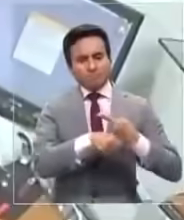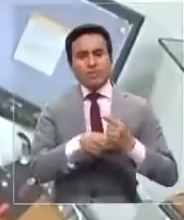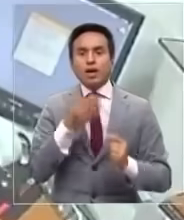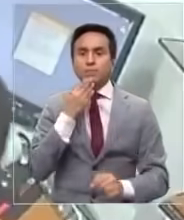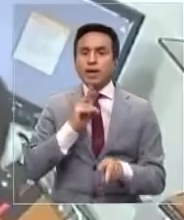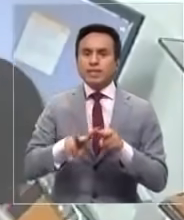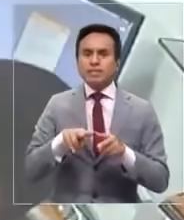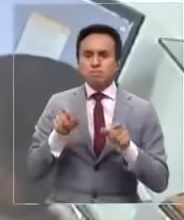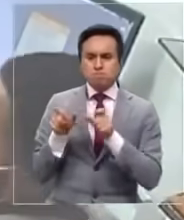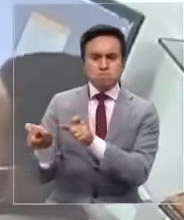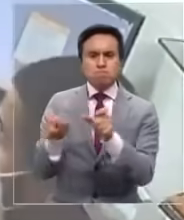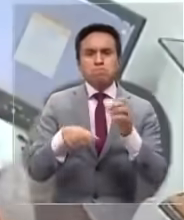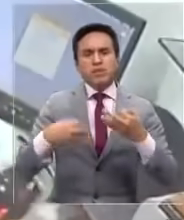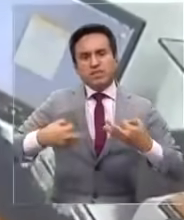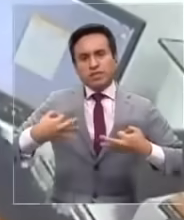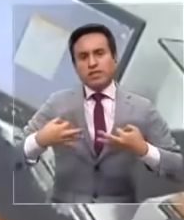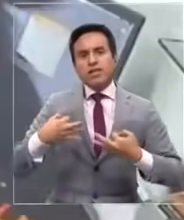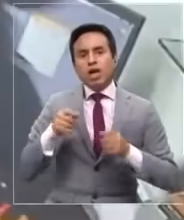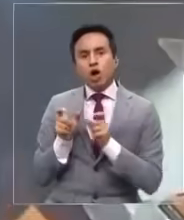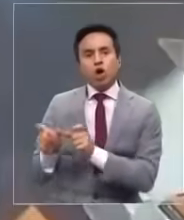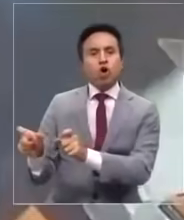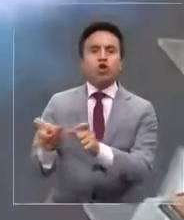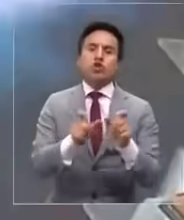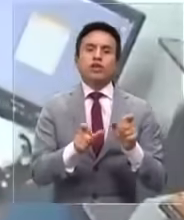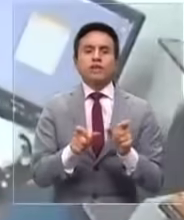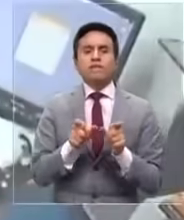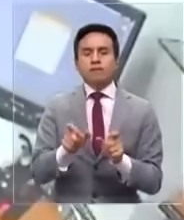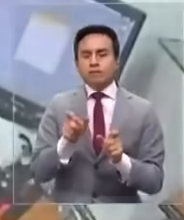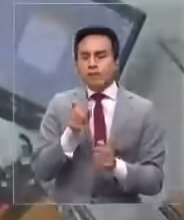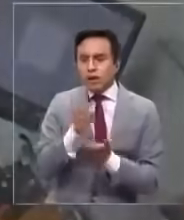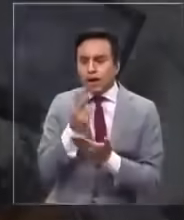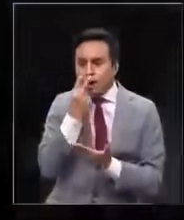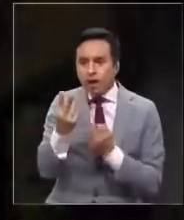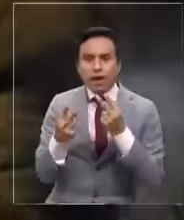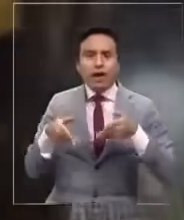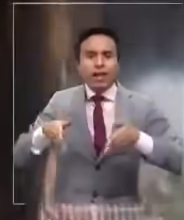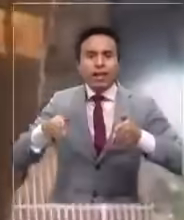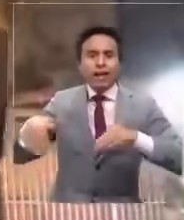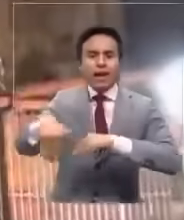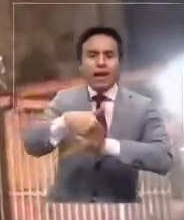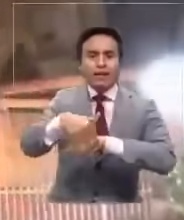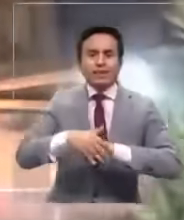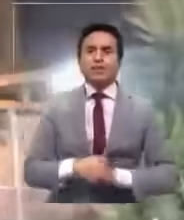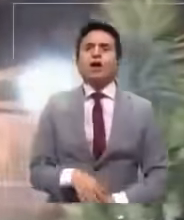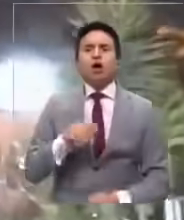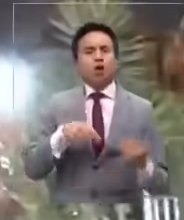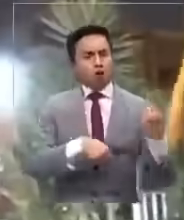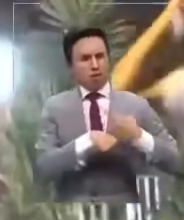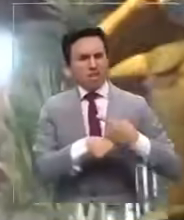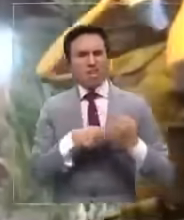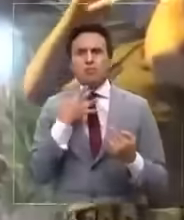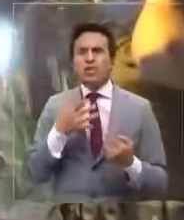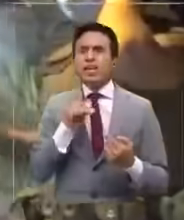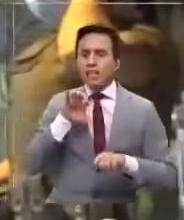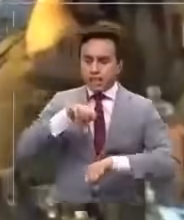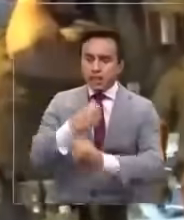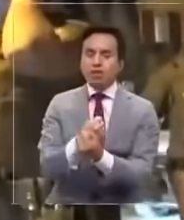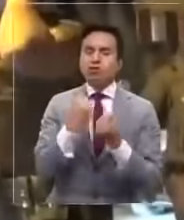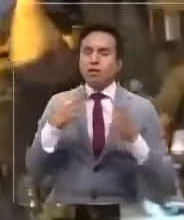vez refuerzan y hacen más eficientes los controles y fiscalizaciones en las calles. ¿Tienes una orden? Sí. Entonces ya está